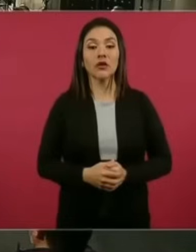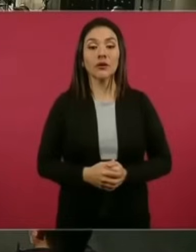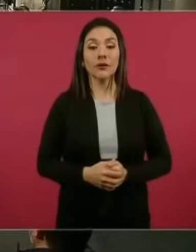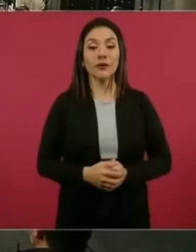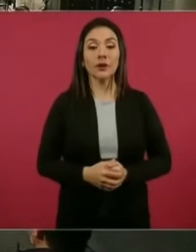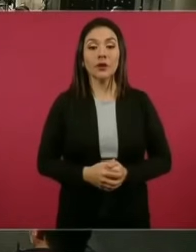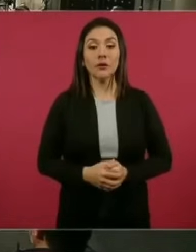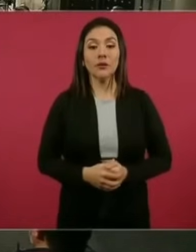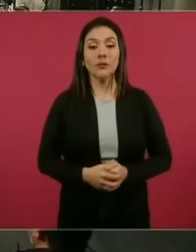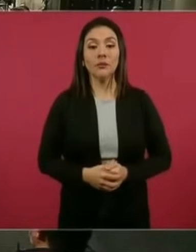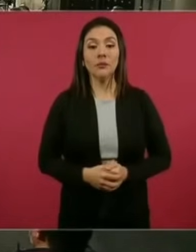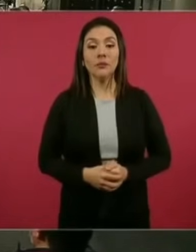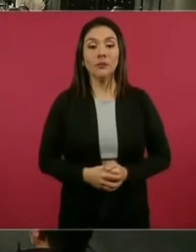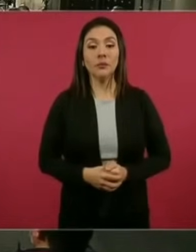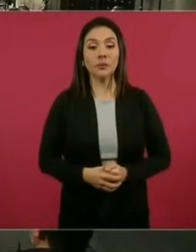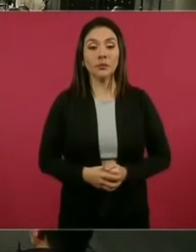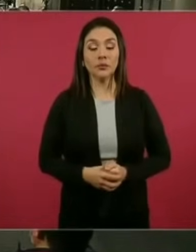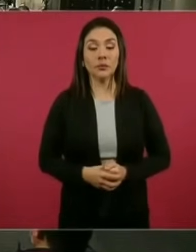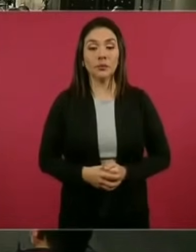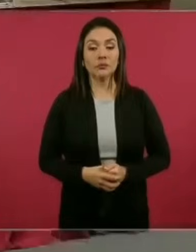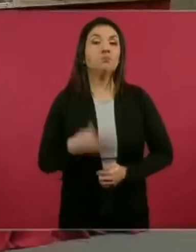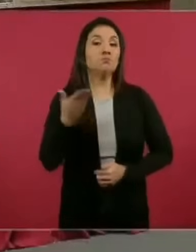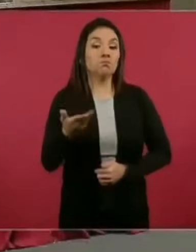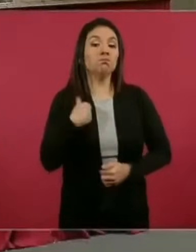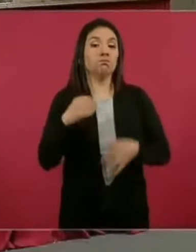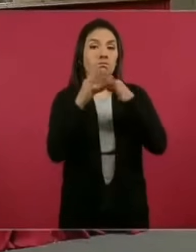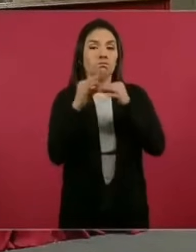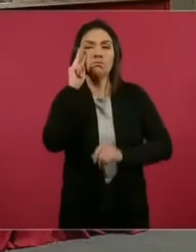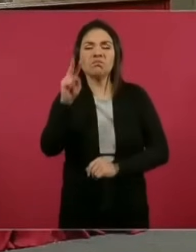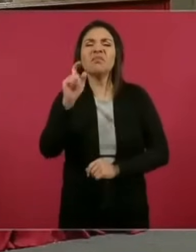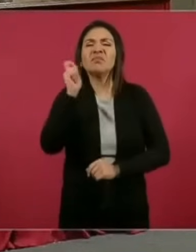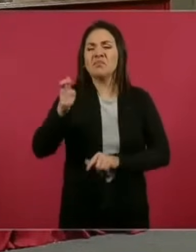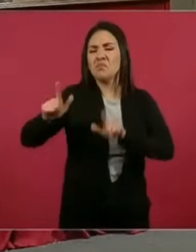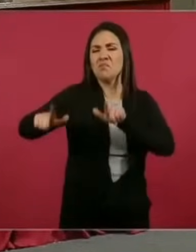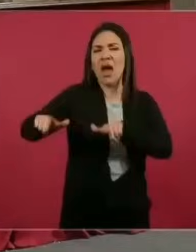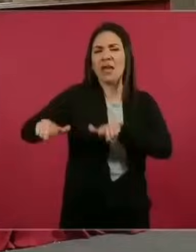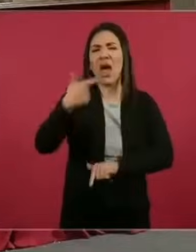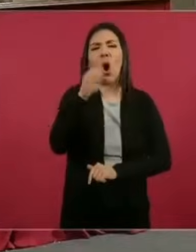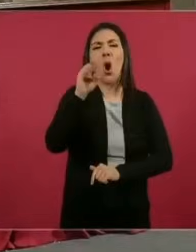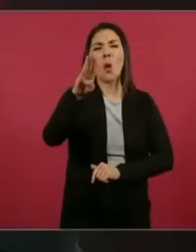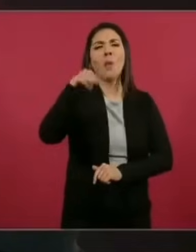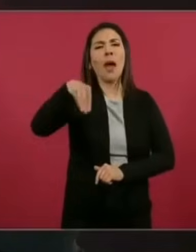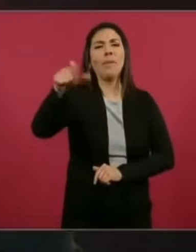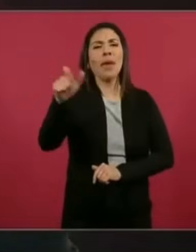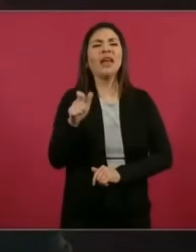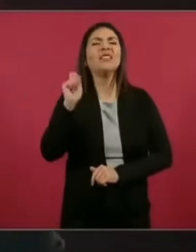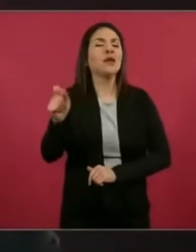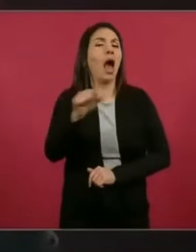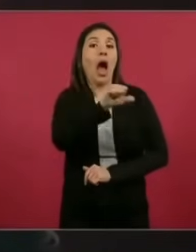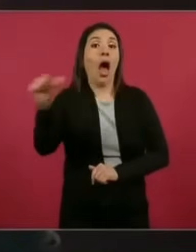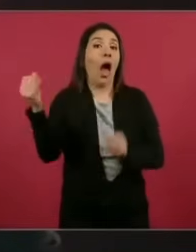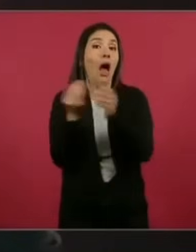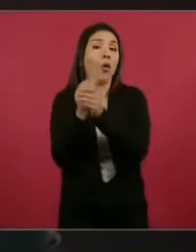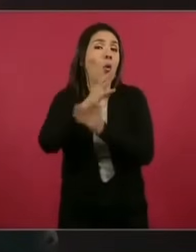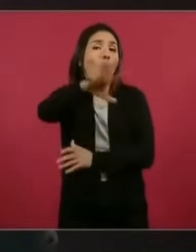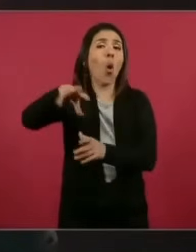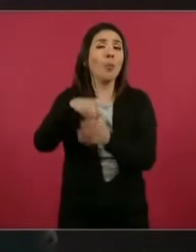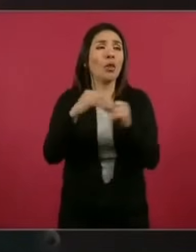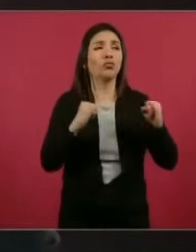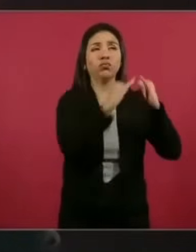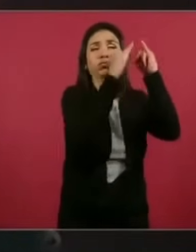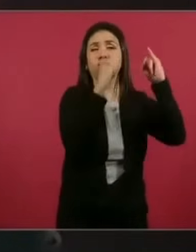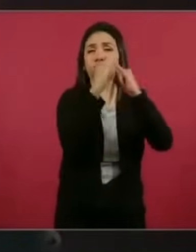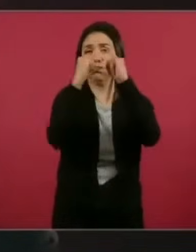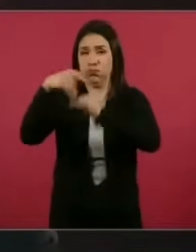más para dar una idea de lo que se maneja en la página de GovMX, que son las páginas de todas las dependencias.